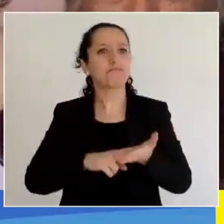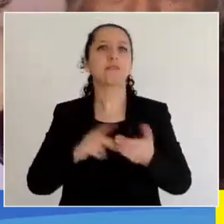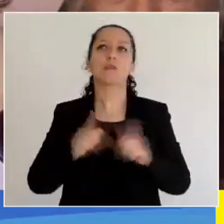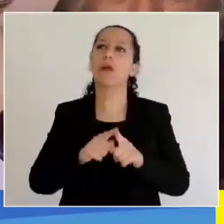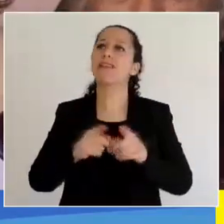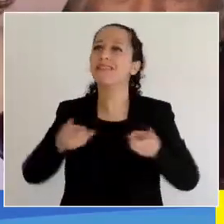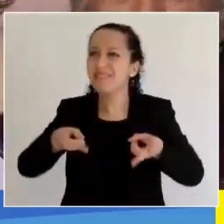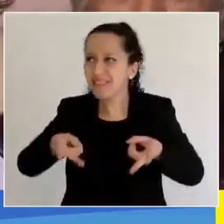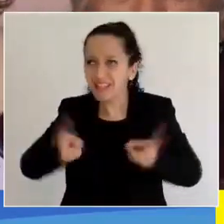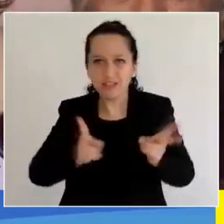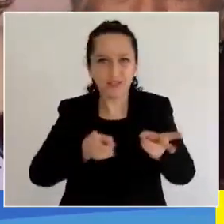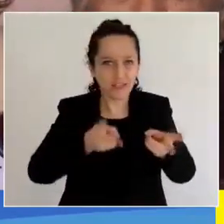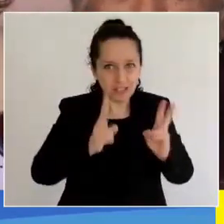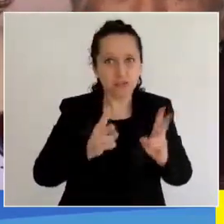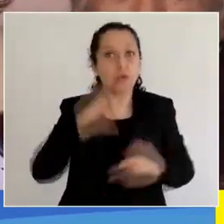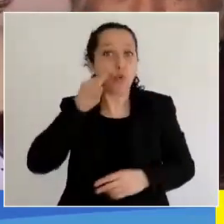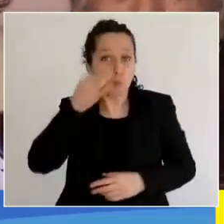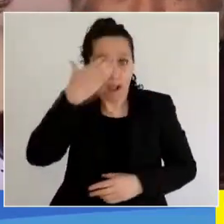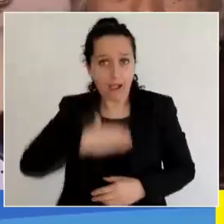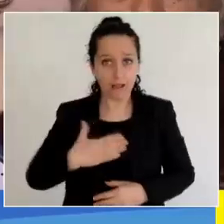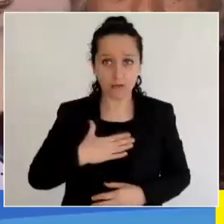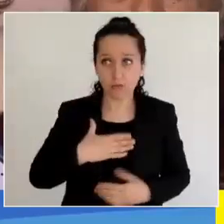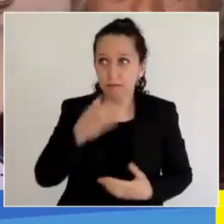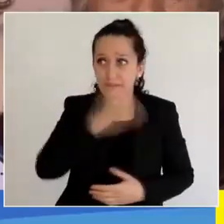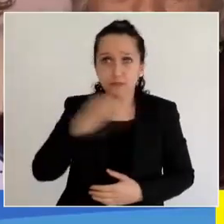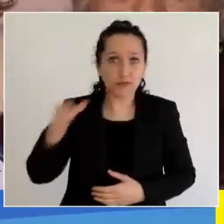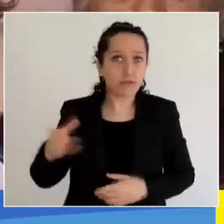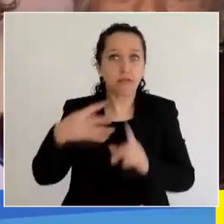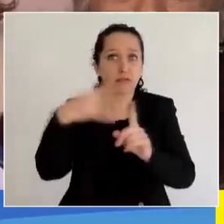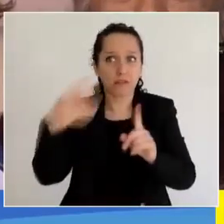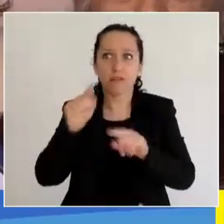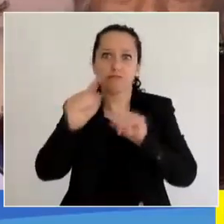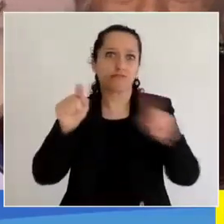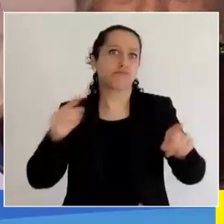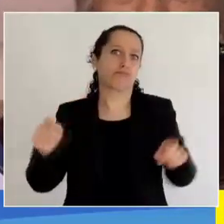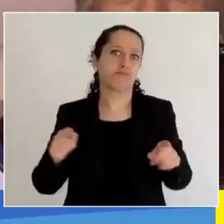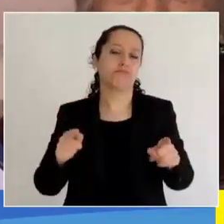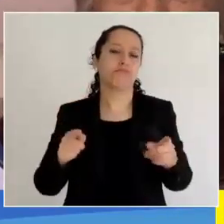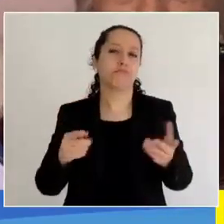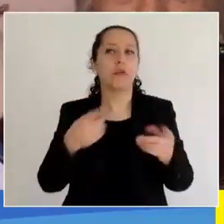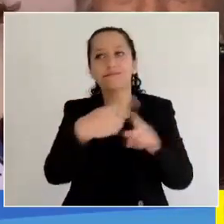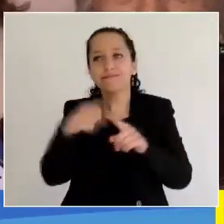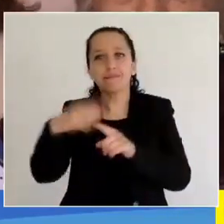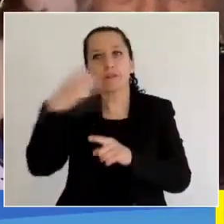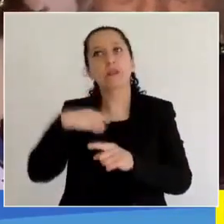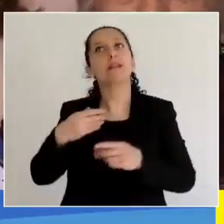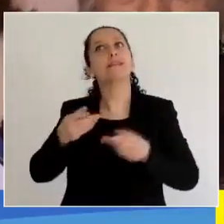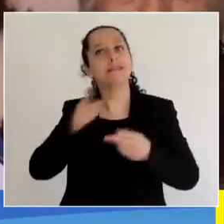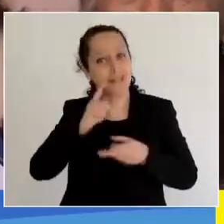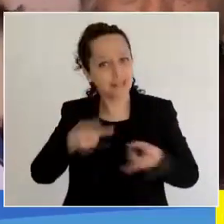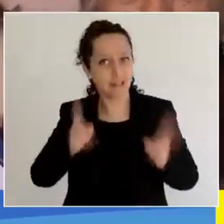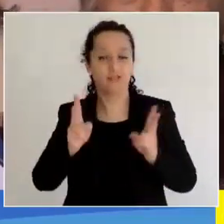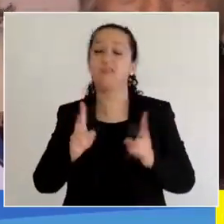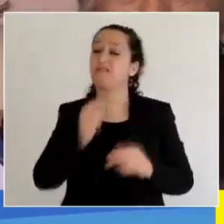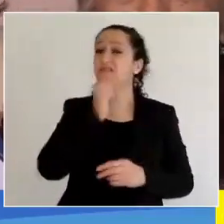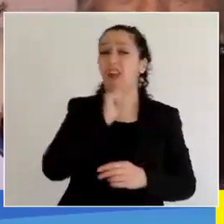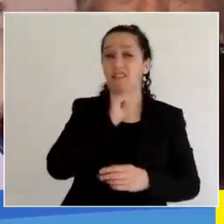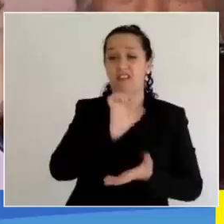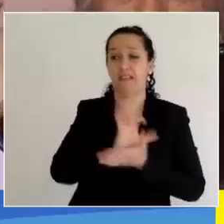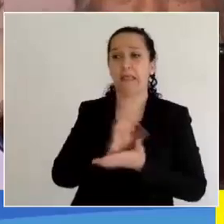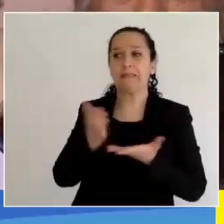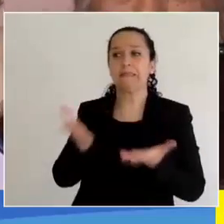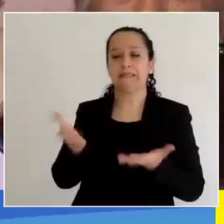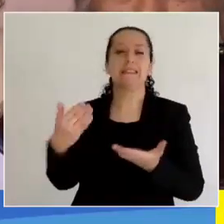recuperar los derechos humanos para las personas de las diversidades y las disidencias, que es una deuda que el Estado